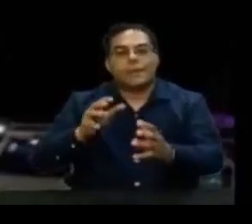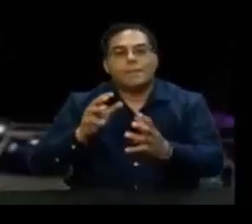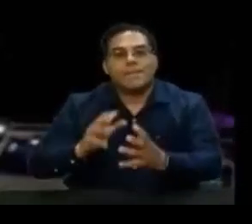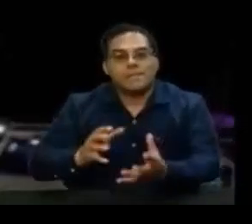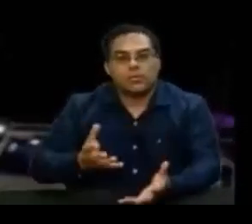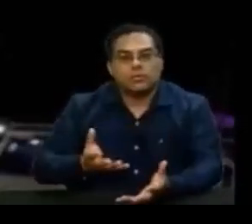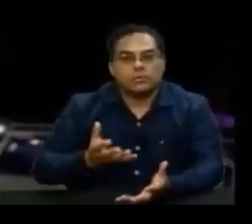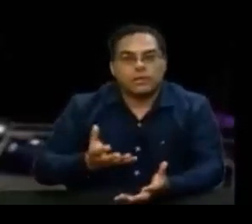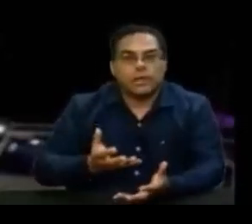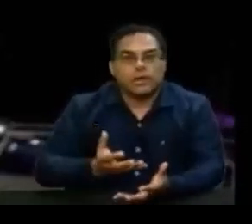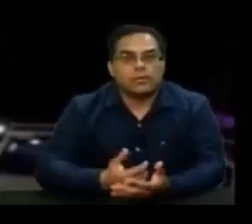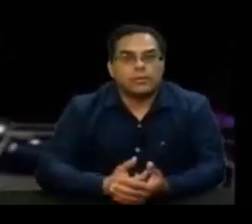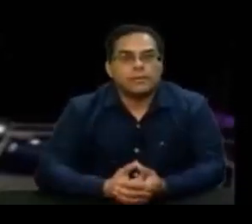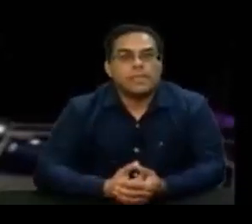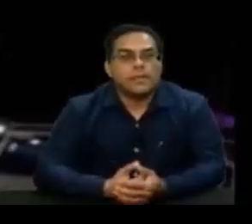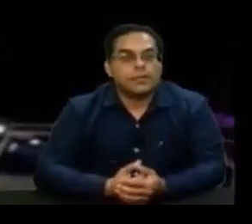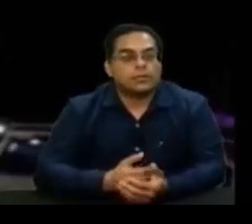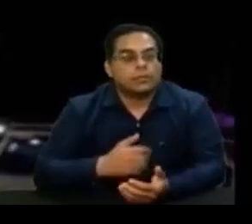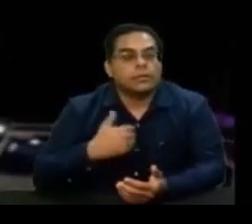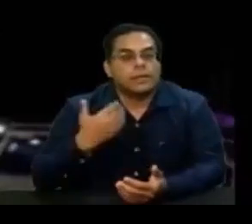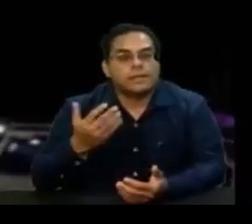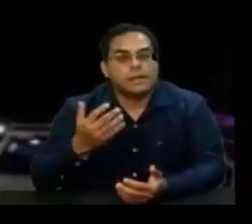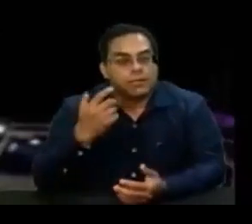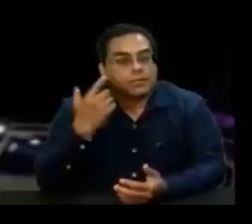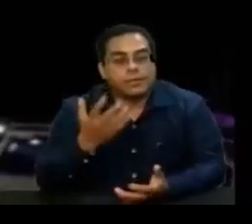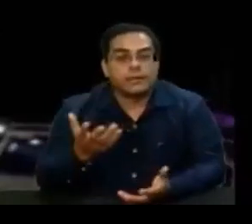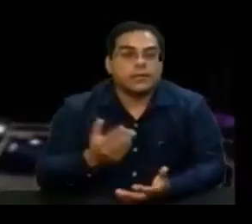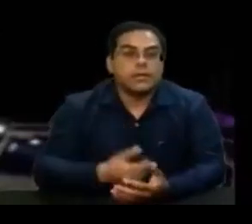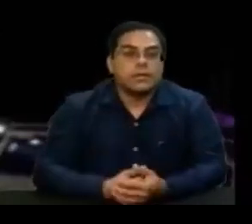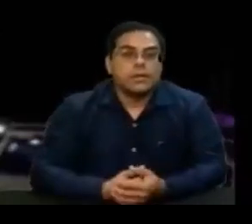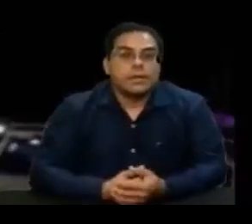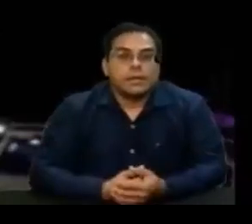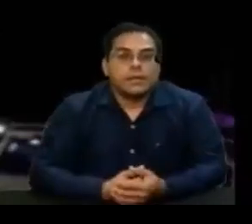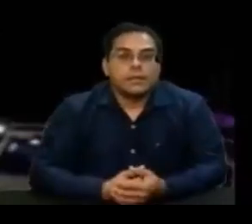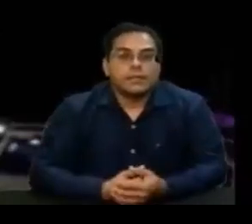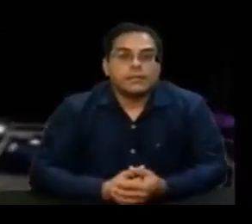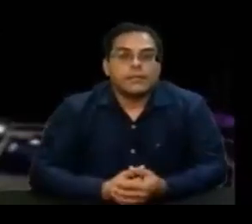el piso de la órbita y otro donde interesa el ritmo orbitario.